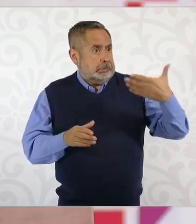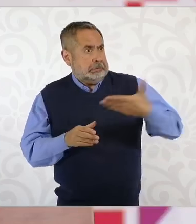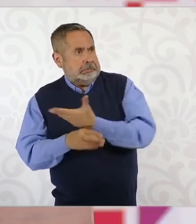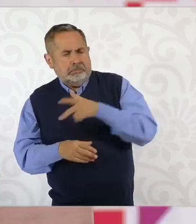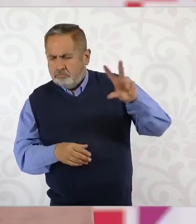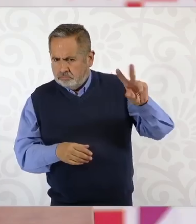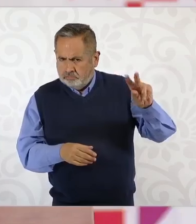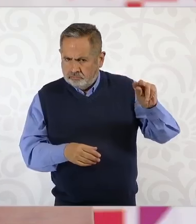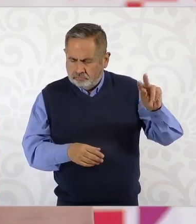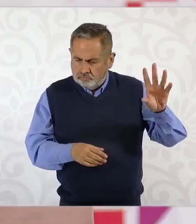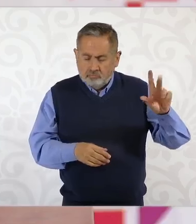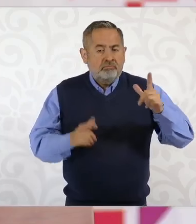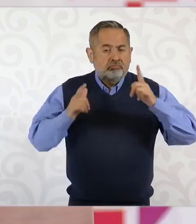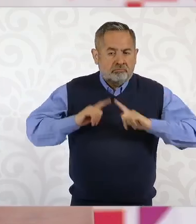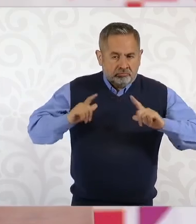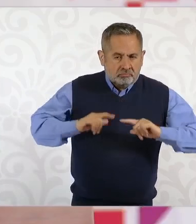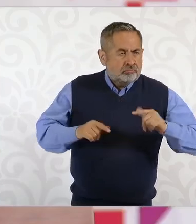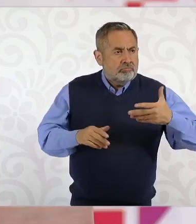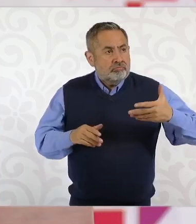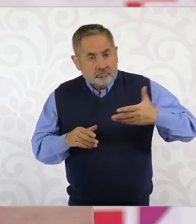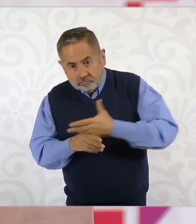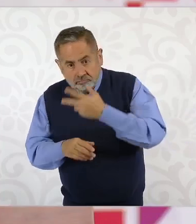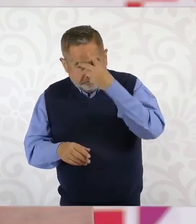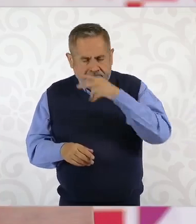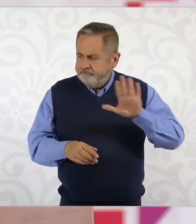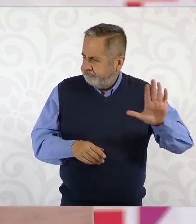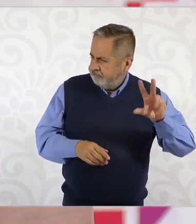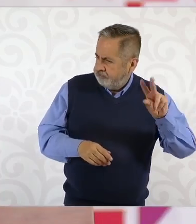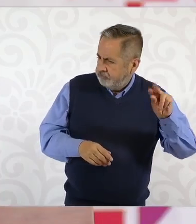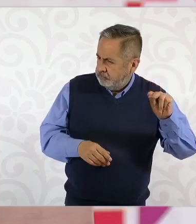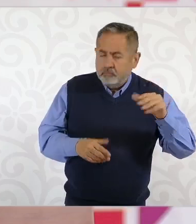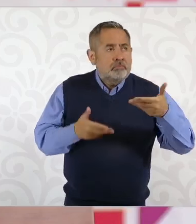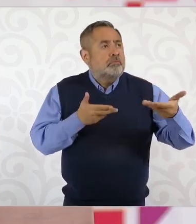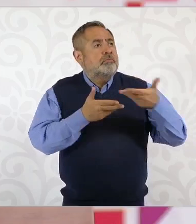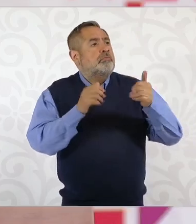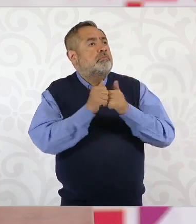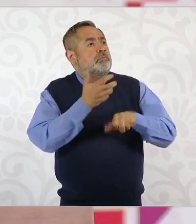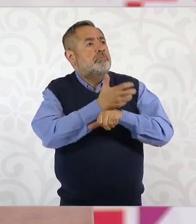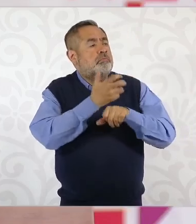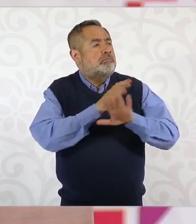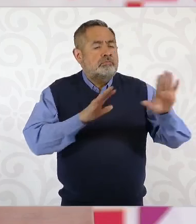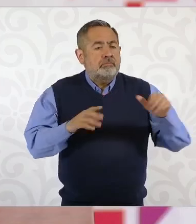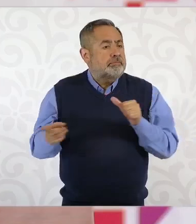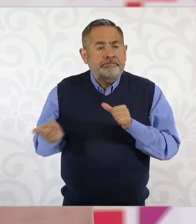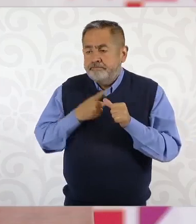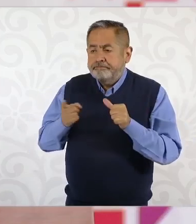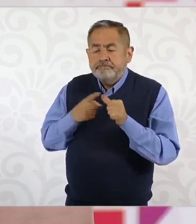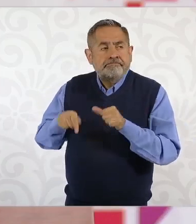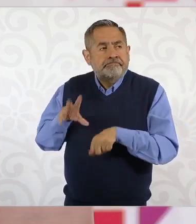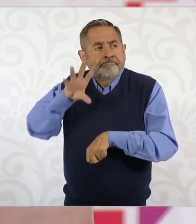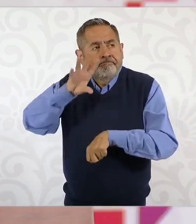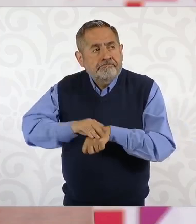agentes de Estados Unidos en México y la relación con las agencias o con el gobierno de Estados Unidos estuviera siempre en el